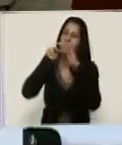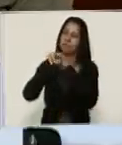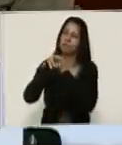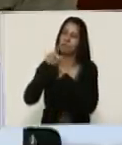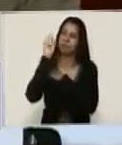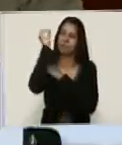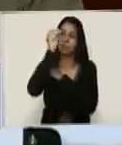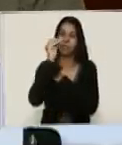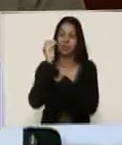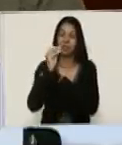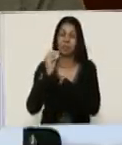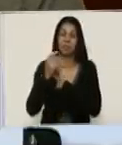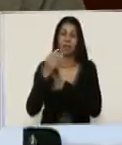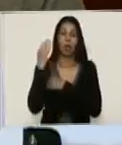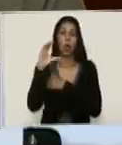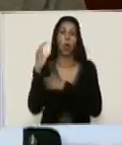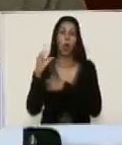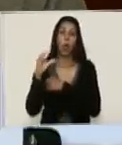Sí,